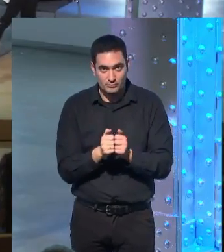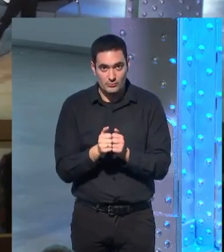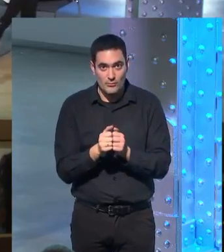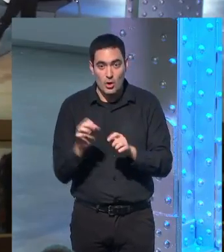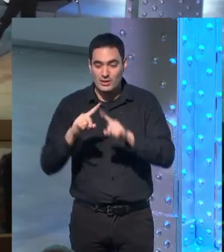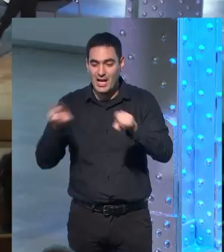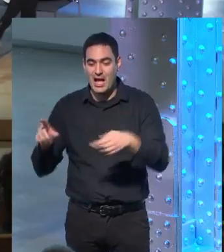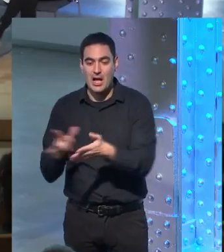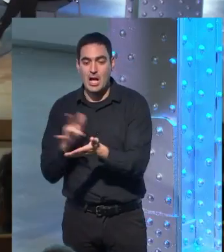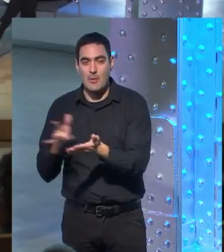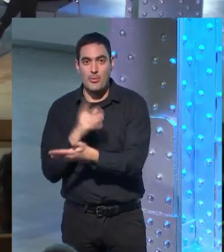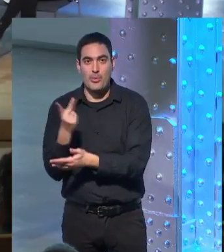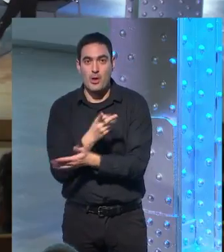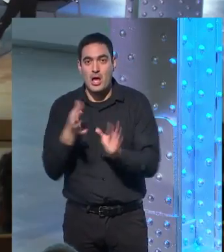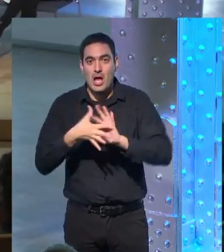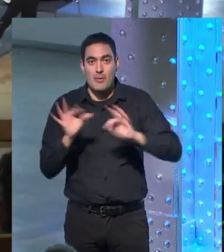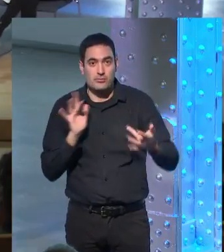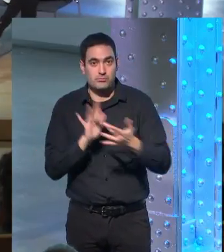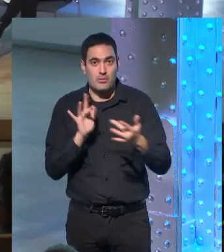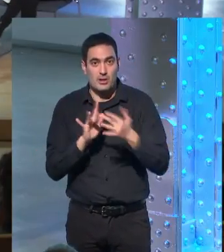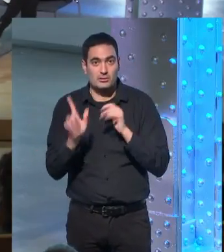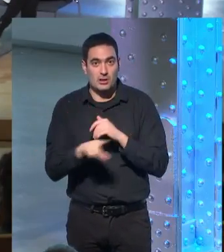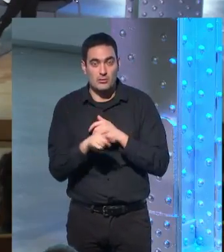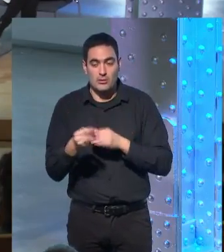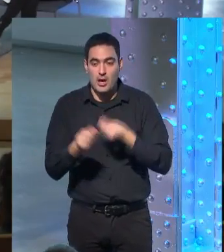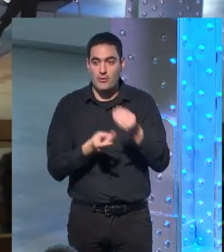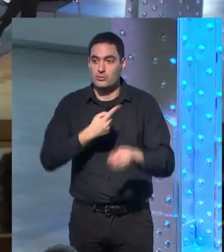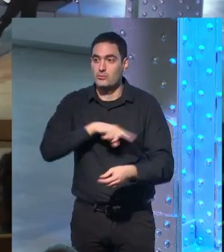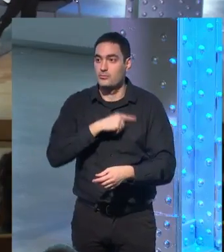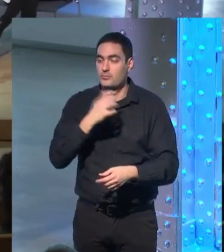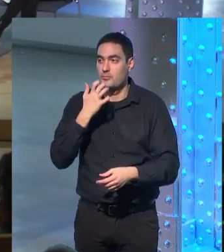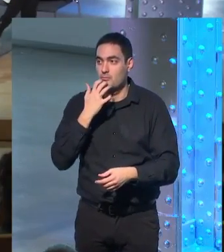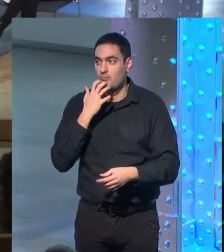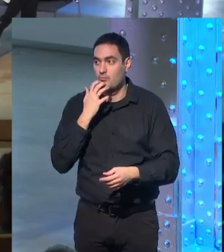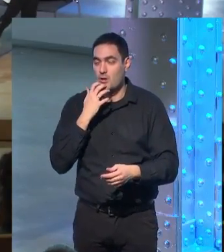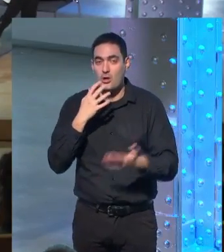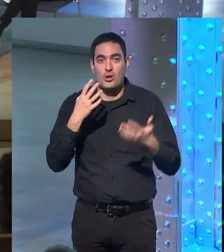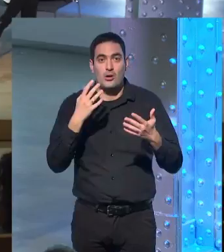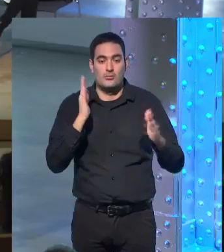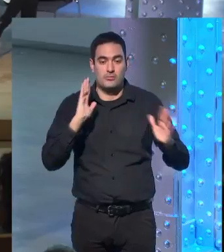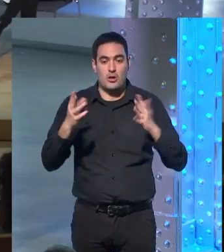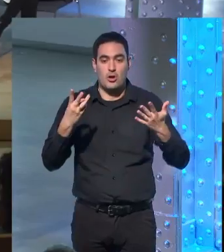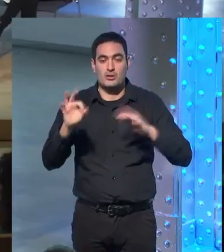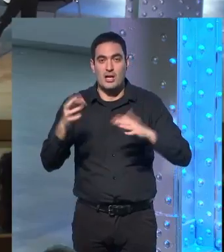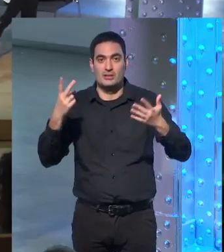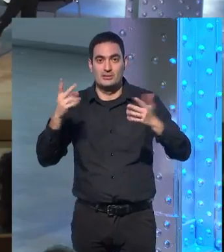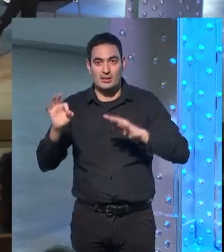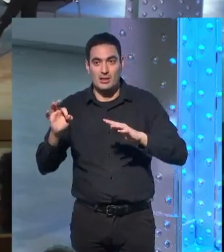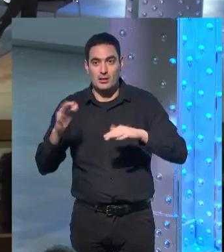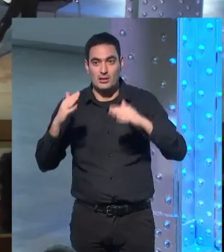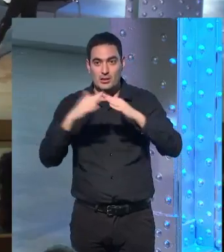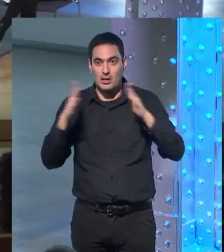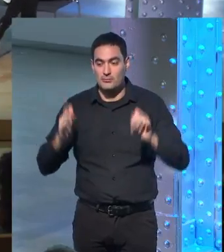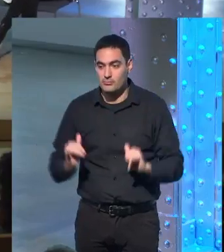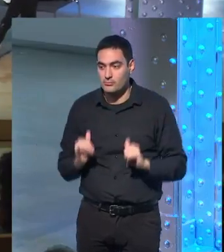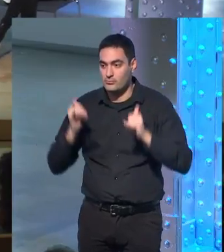para estar conectados con vuestros amigos? ¿Hacéis esto que hacíamos nosotros, la generación de los 80, incluso 70, 80, de llegar a